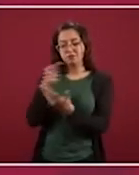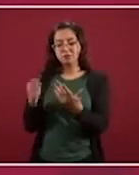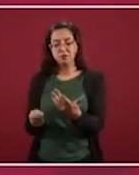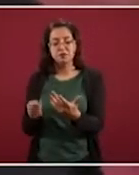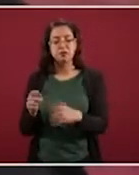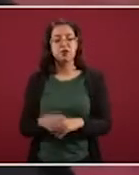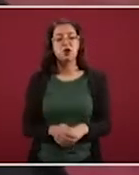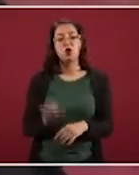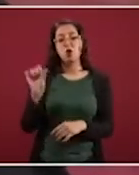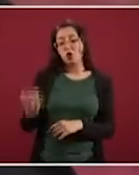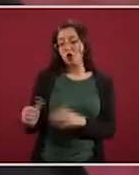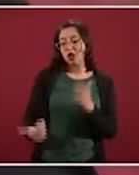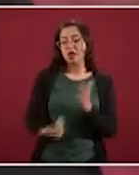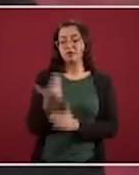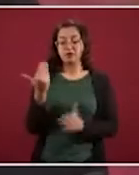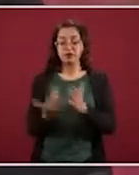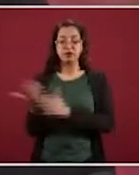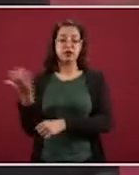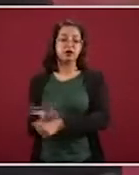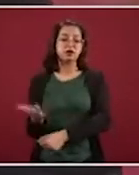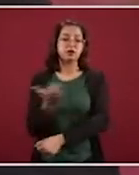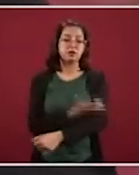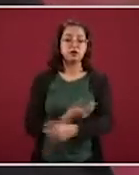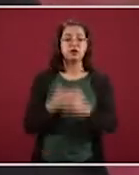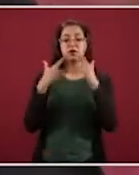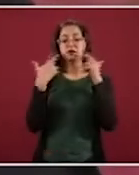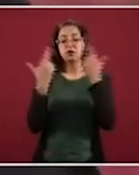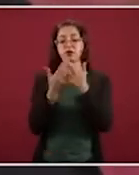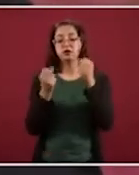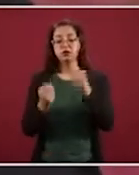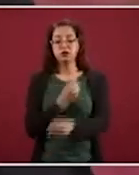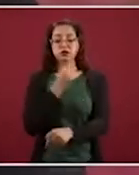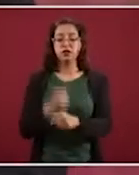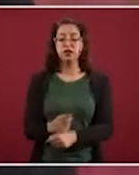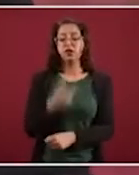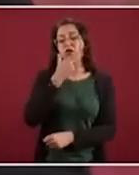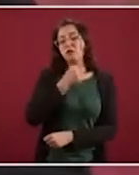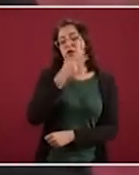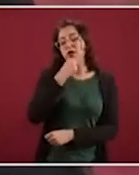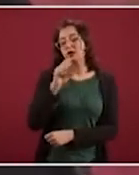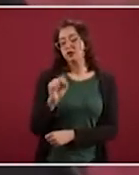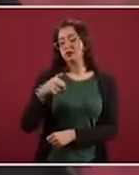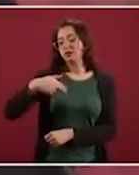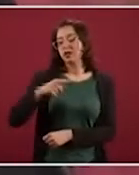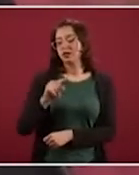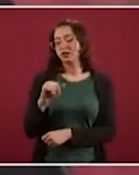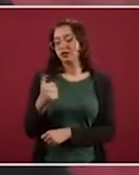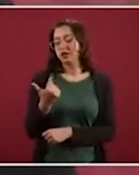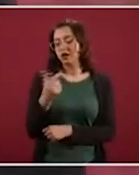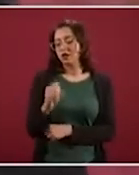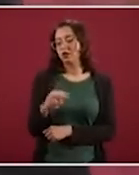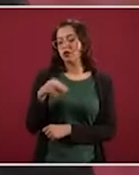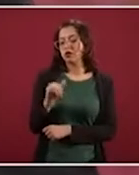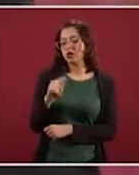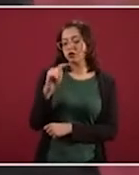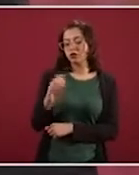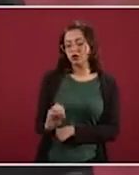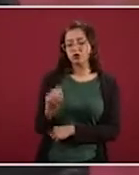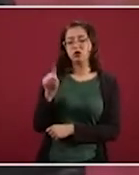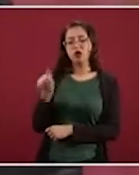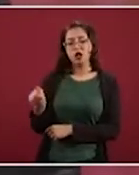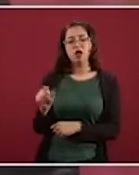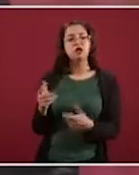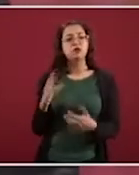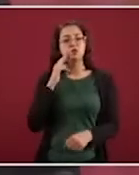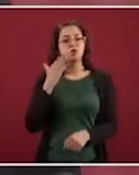estuvo en la mañana Santiago Nieto y él es el encargado, pues, de darle